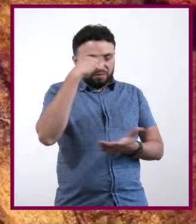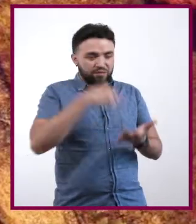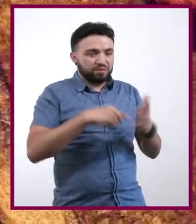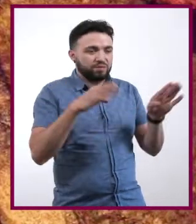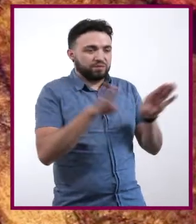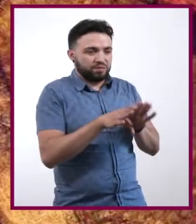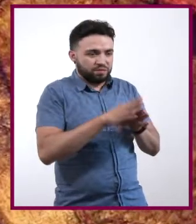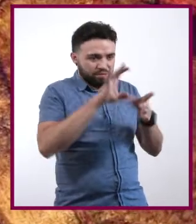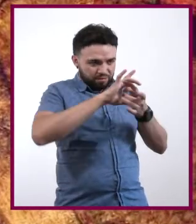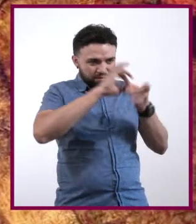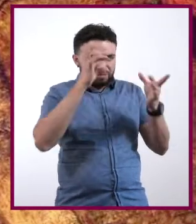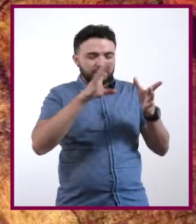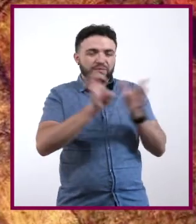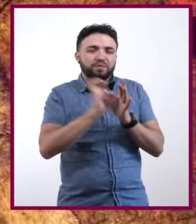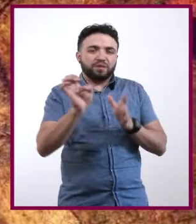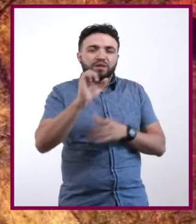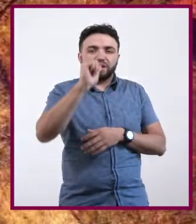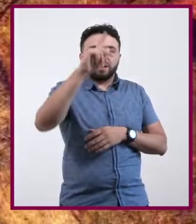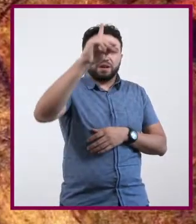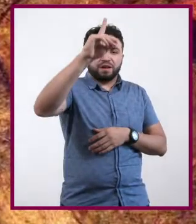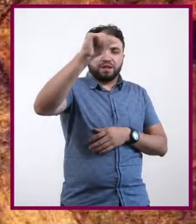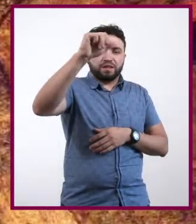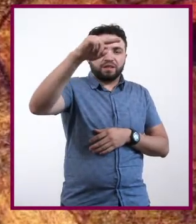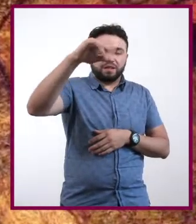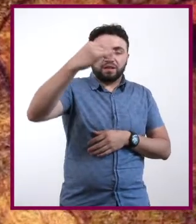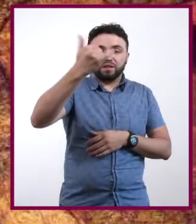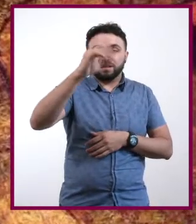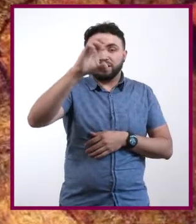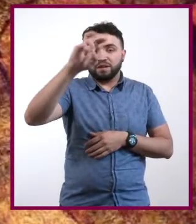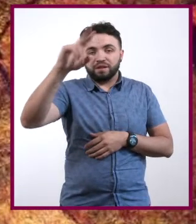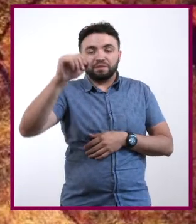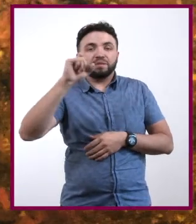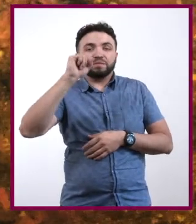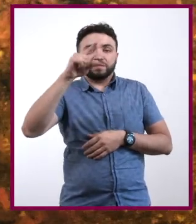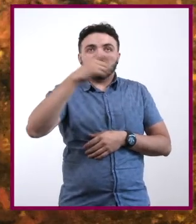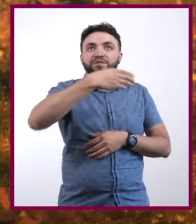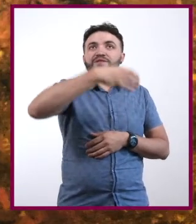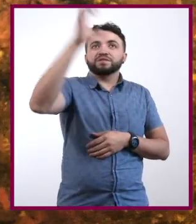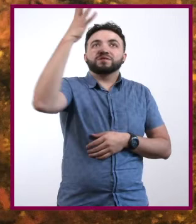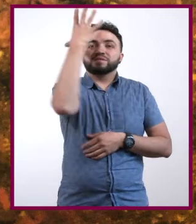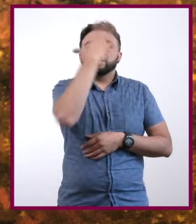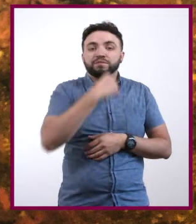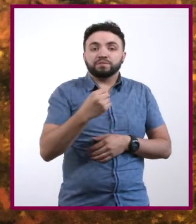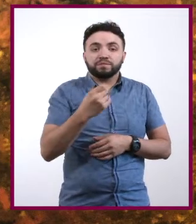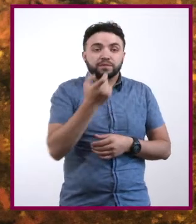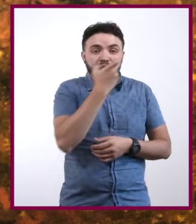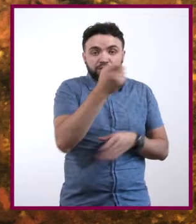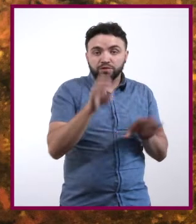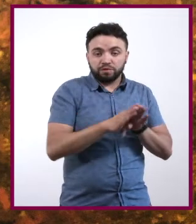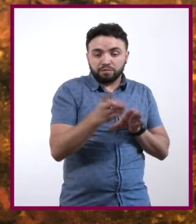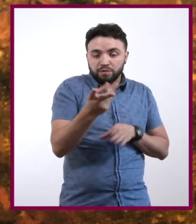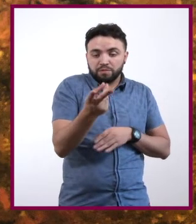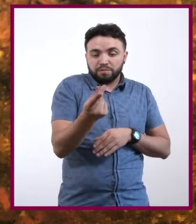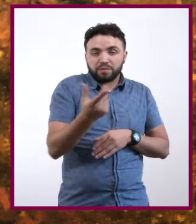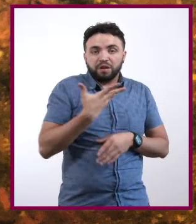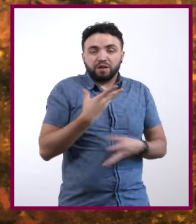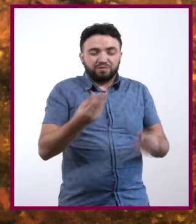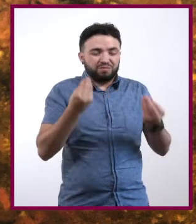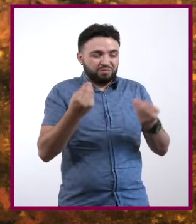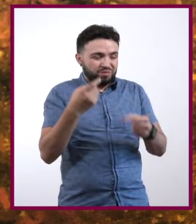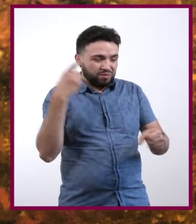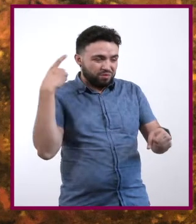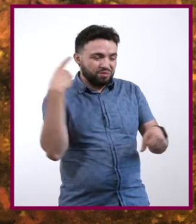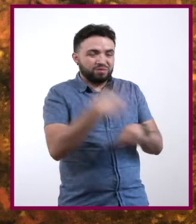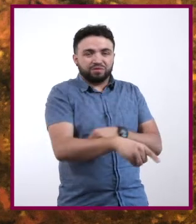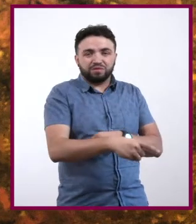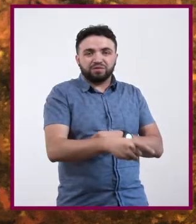reinterpretación de la expulsión de Adán y Eva del paraíso, y en este caso los perros están llenos de violencia. Son quienes